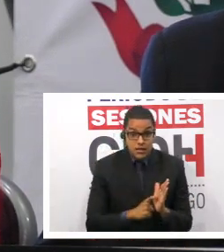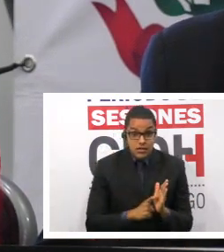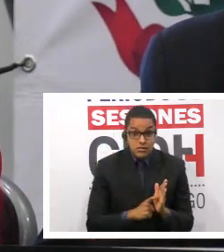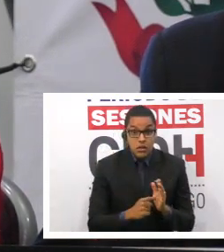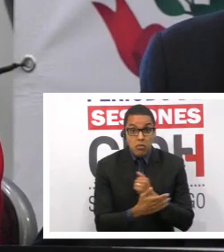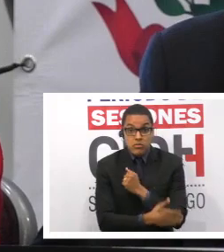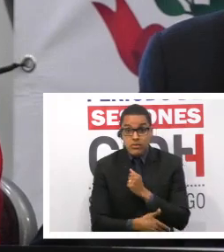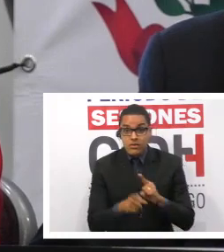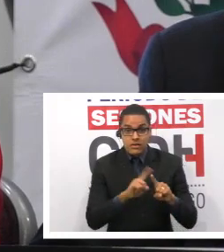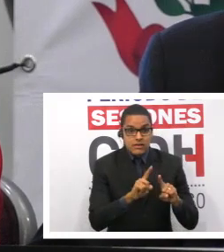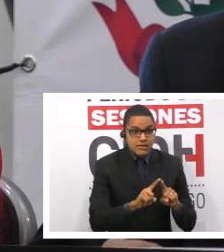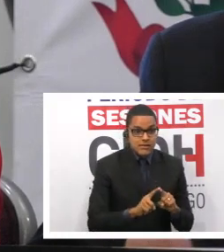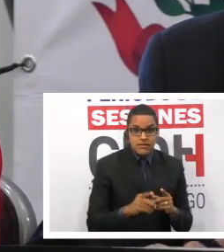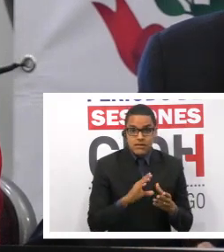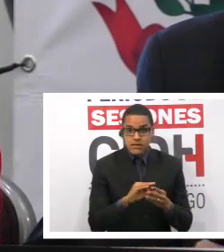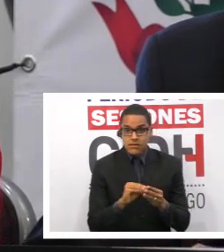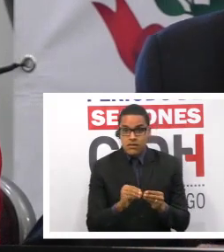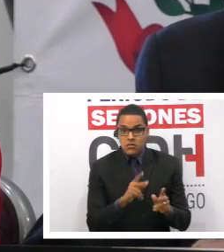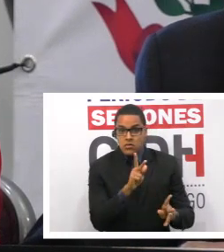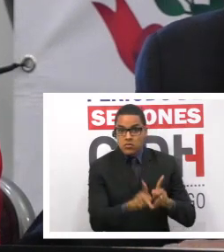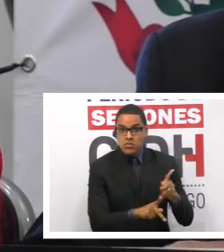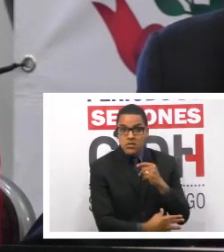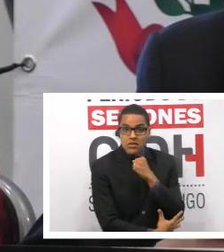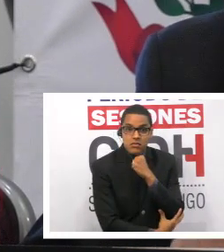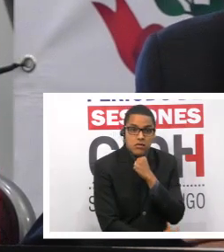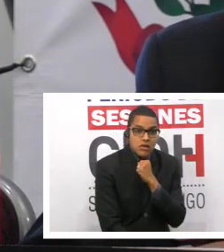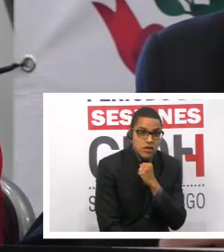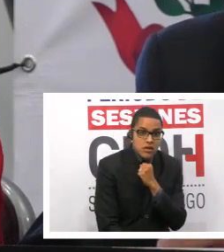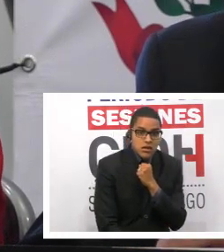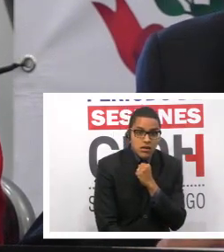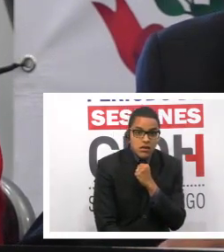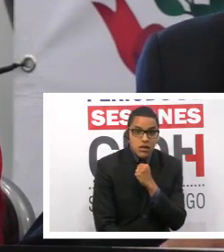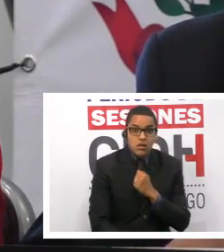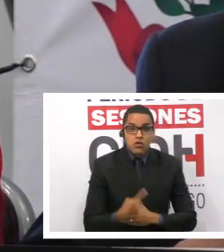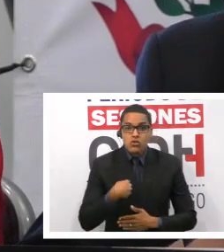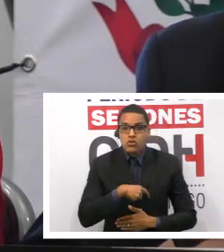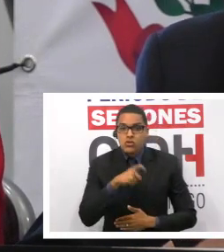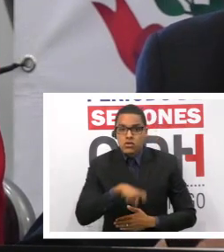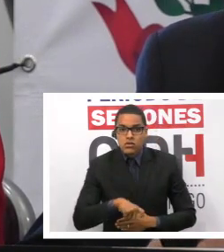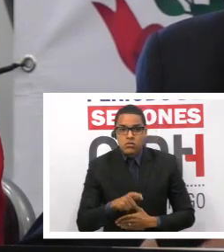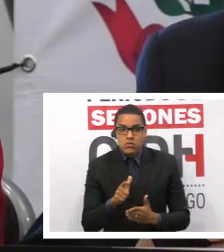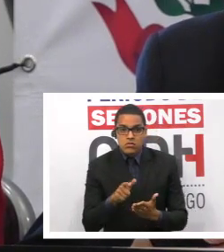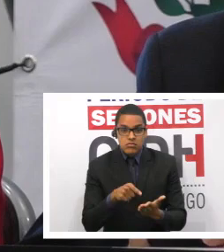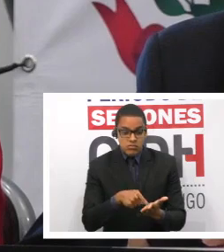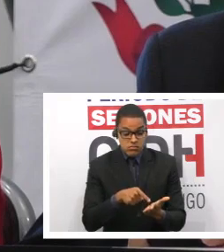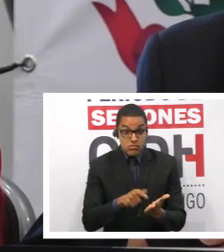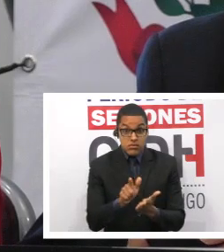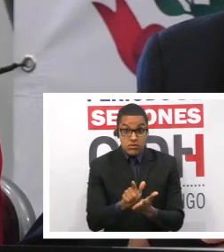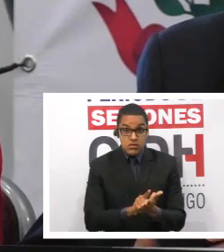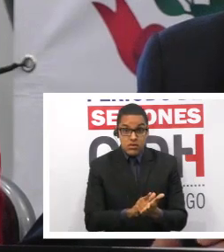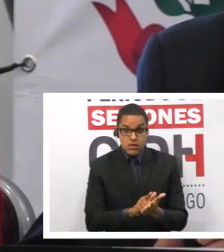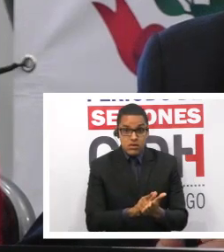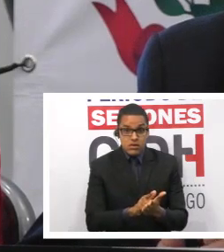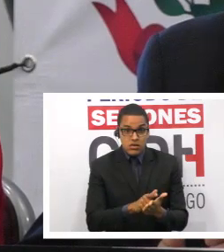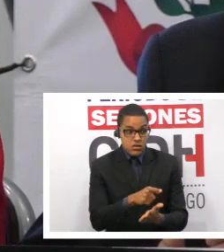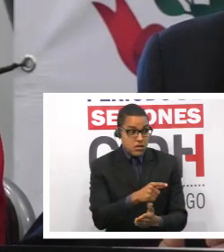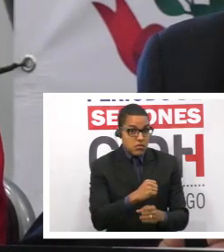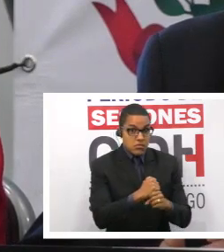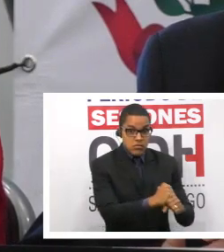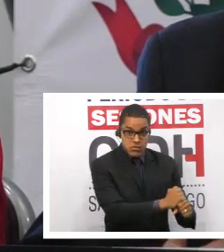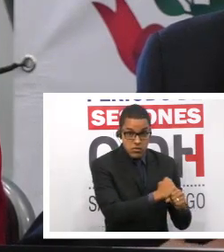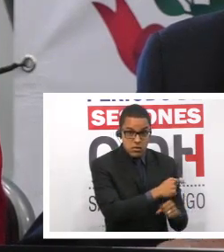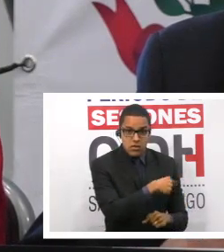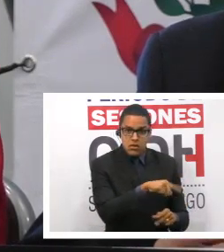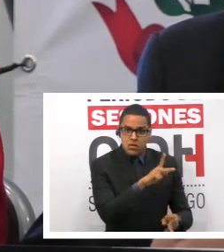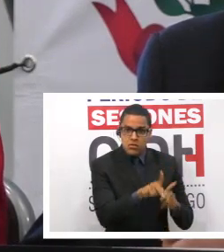esperamos también continuar con el informe de empresas y derechos humanos y en ese sentido sabe muy bien las organizaciones solicitantes que hay un cuestionario